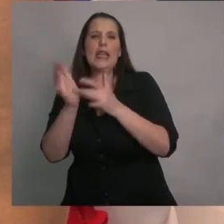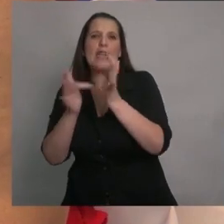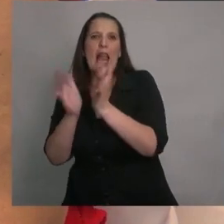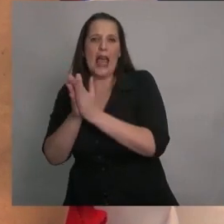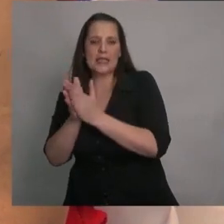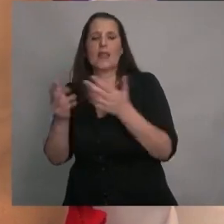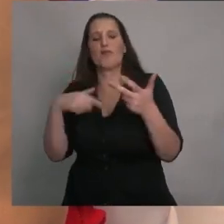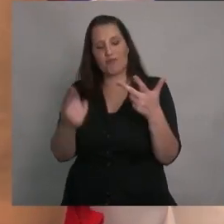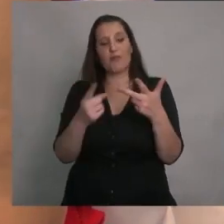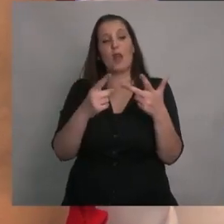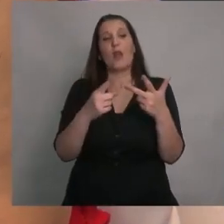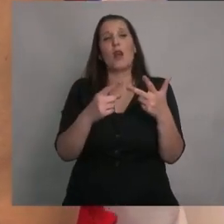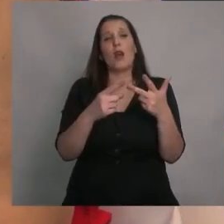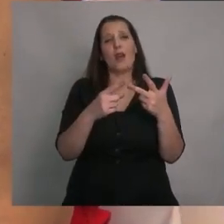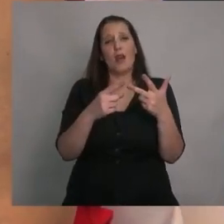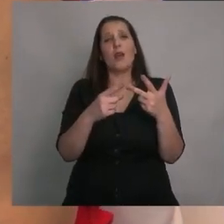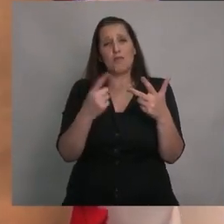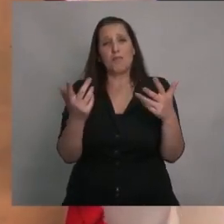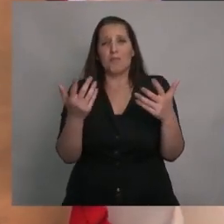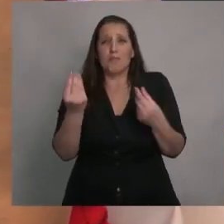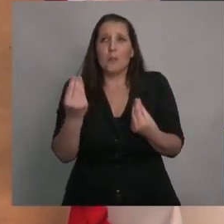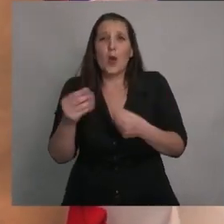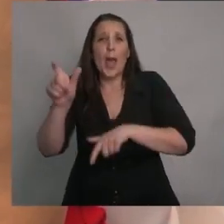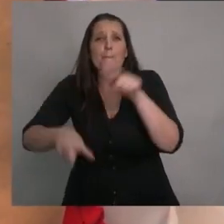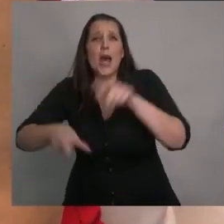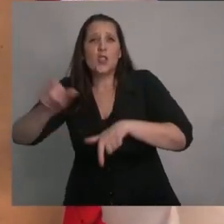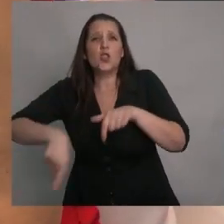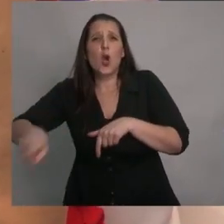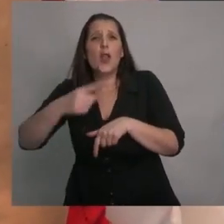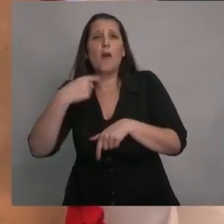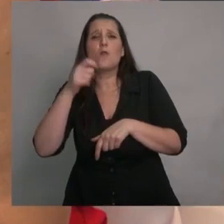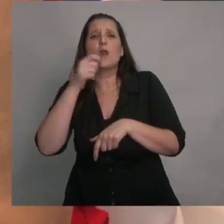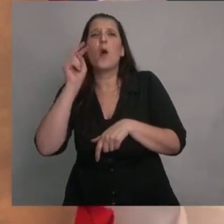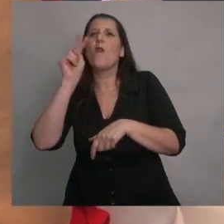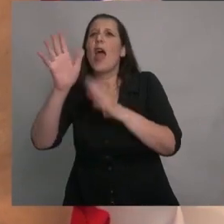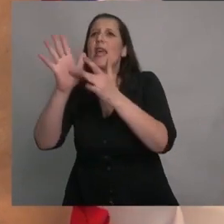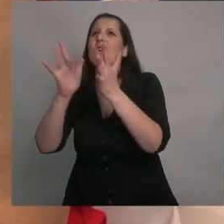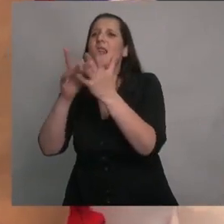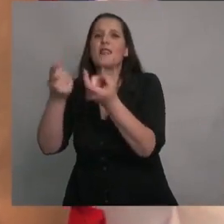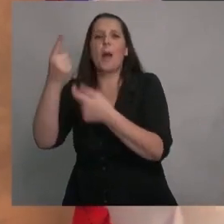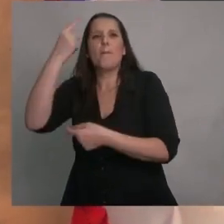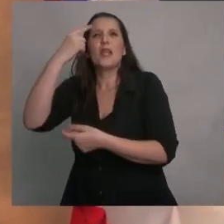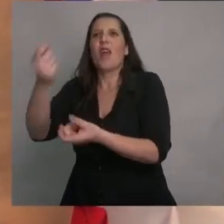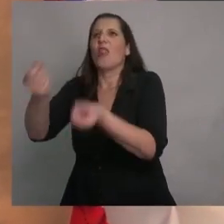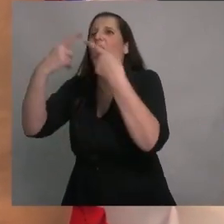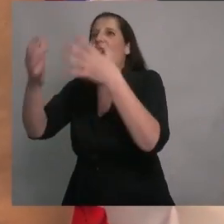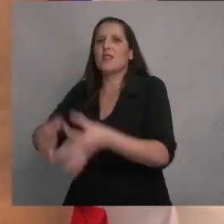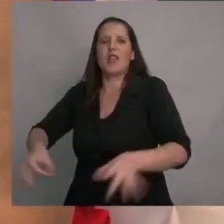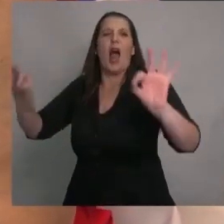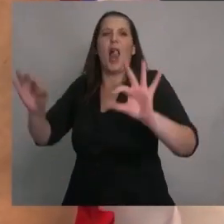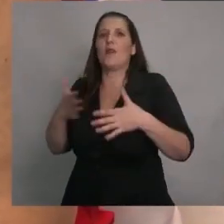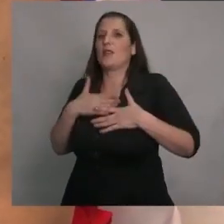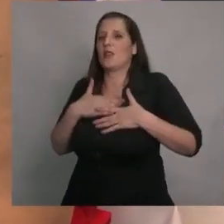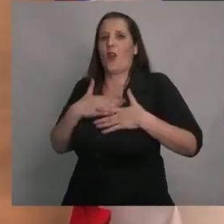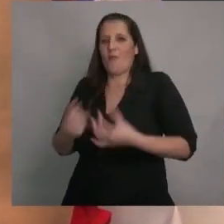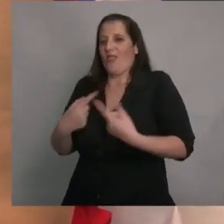fundamentalistas, es explicable, porque la gente también ve en las iglesias la salvación de la dueñedad, o sea, la salvación con